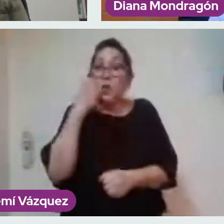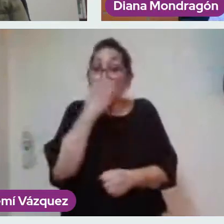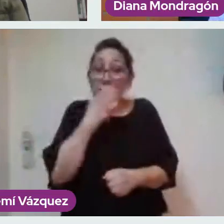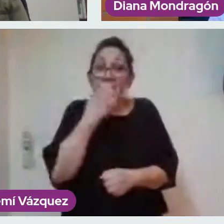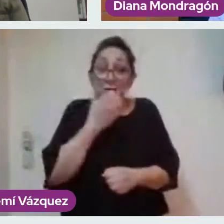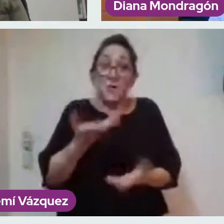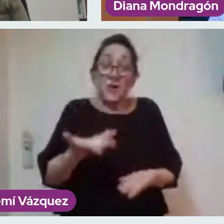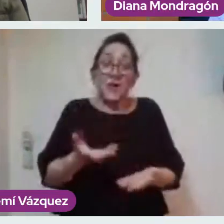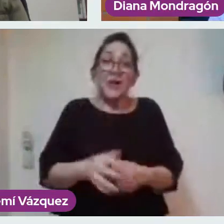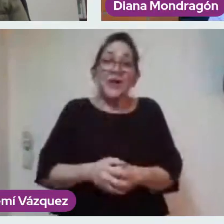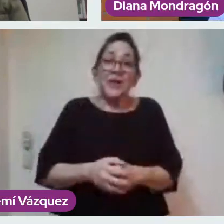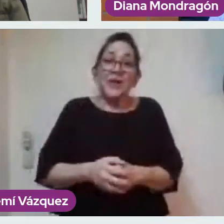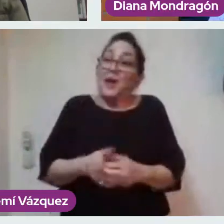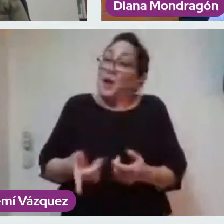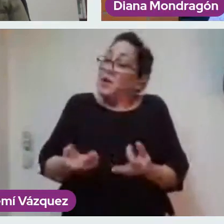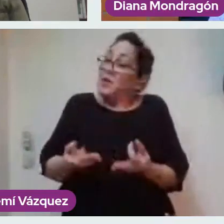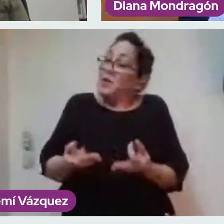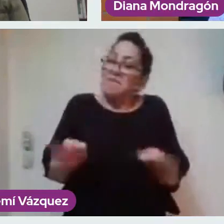por tu participación